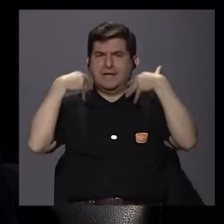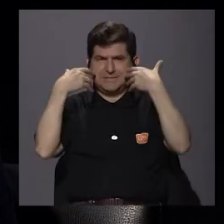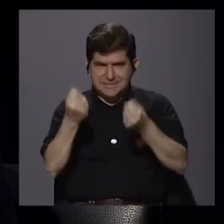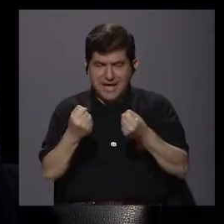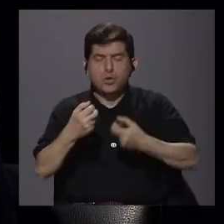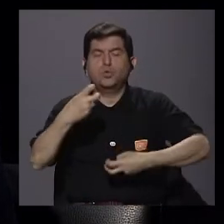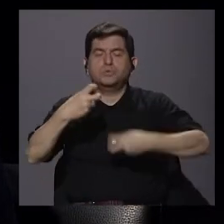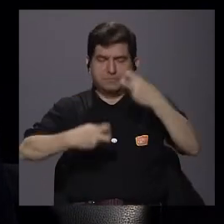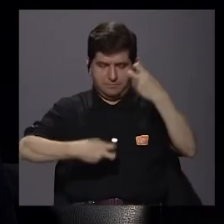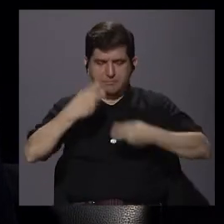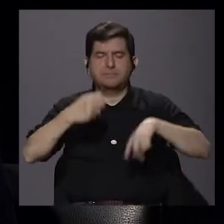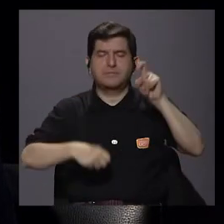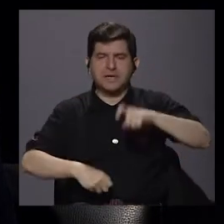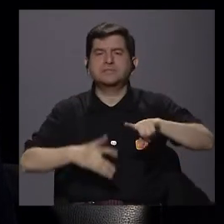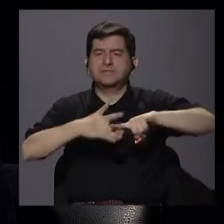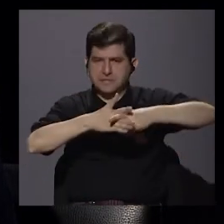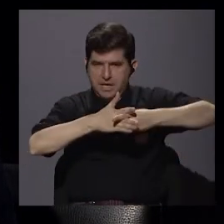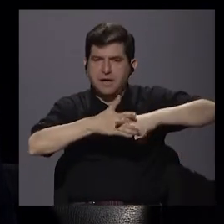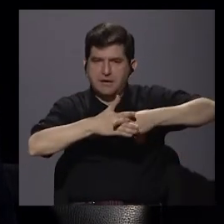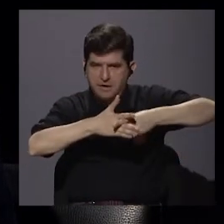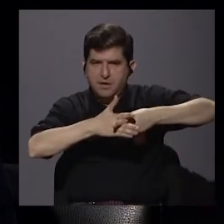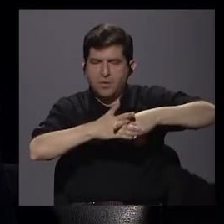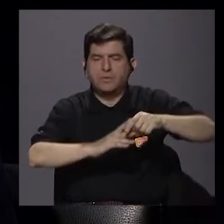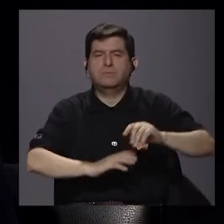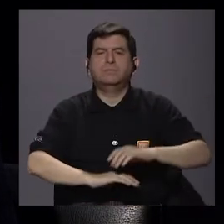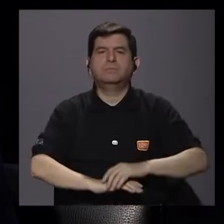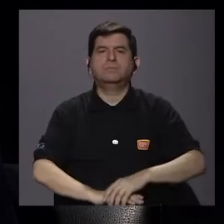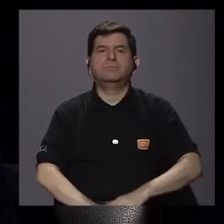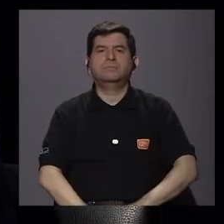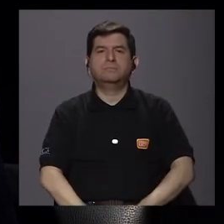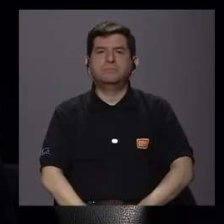evidentemente hay problemas que deben ser arreglados